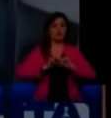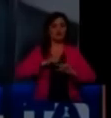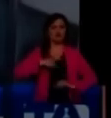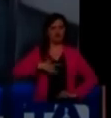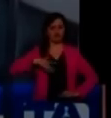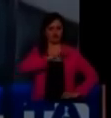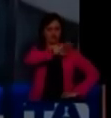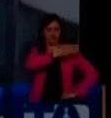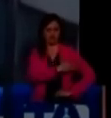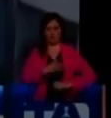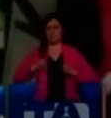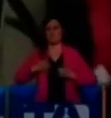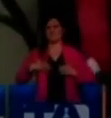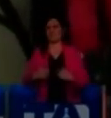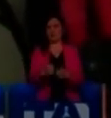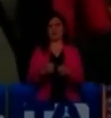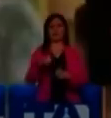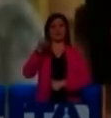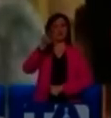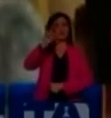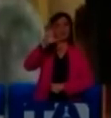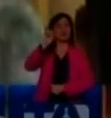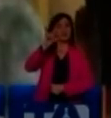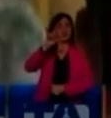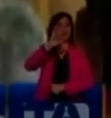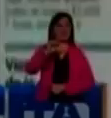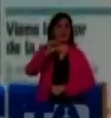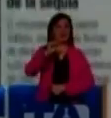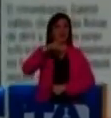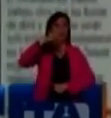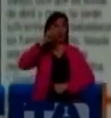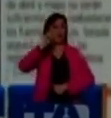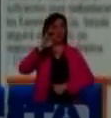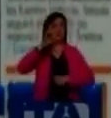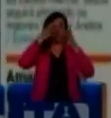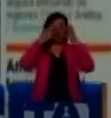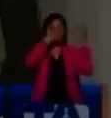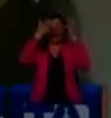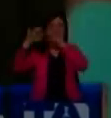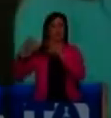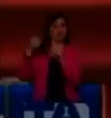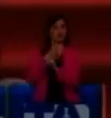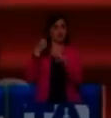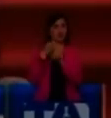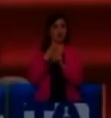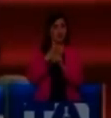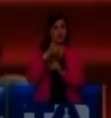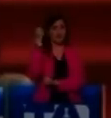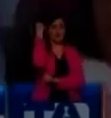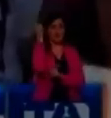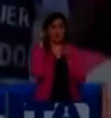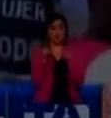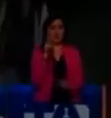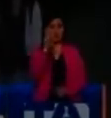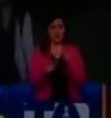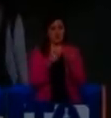y voluntad van más rápido. Natalia Ponce de León ya se quitó la máscara y ha emprendido una fuerte lucha como activista de los derechos humanos